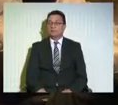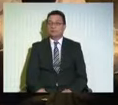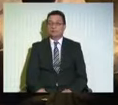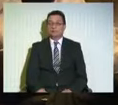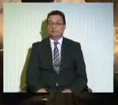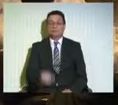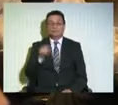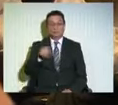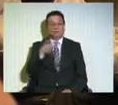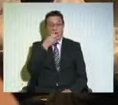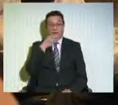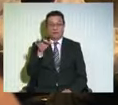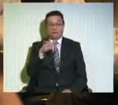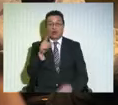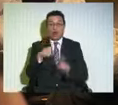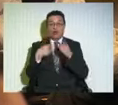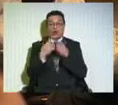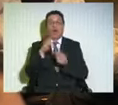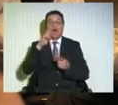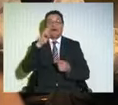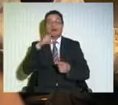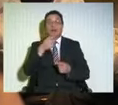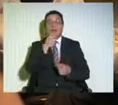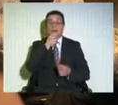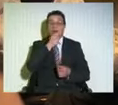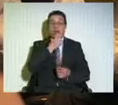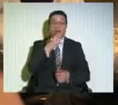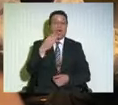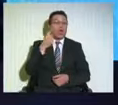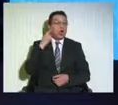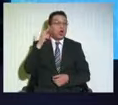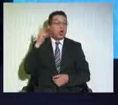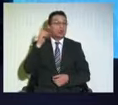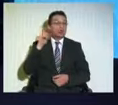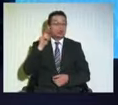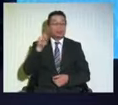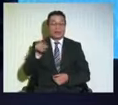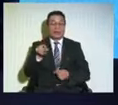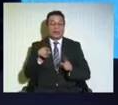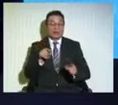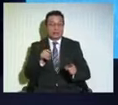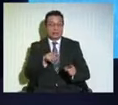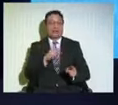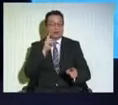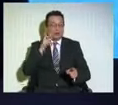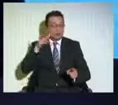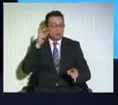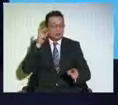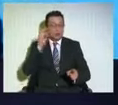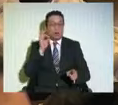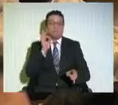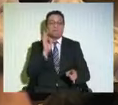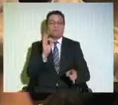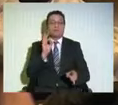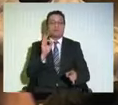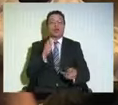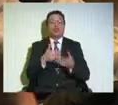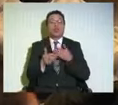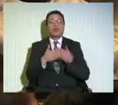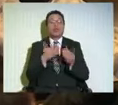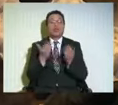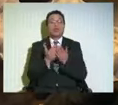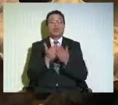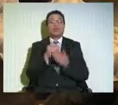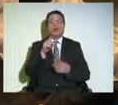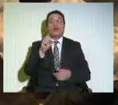Estoy hablando a todos ustedes sin micrófono para que no me escuchen bien y sepan más que ella me está escuchando perfectamente. ¿Dónde estudias, Antonella? ¿En